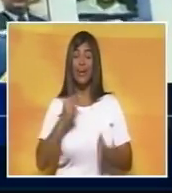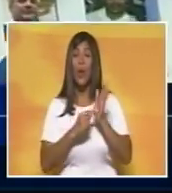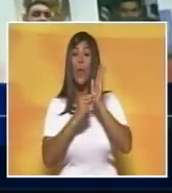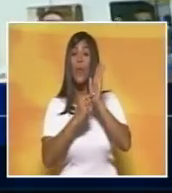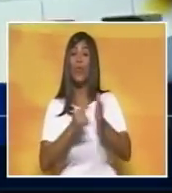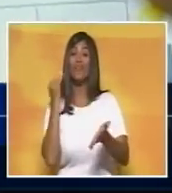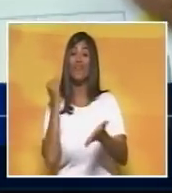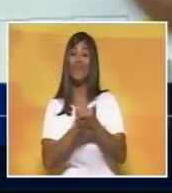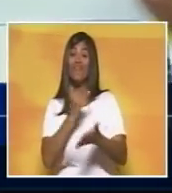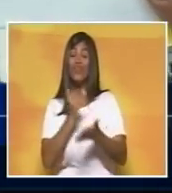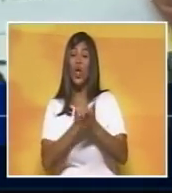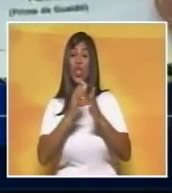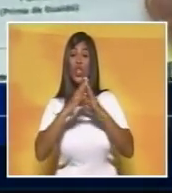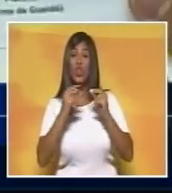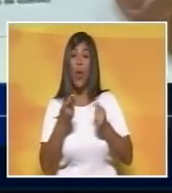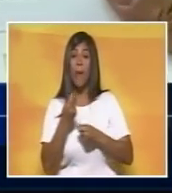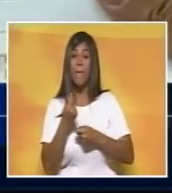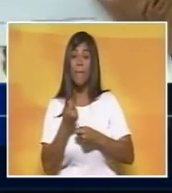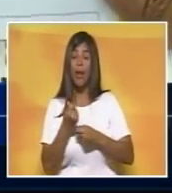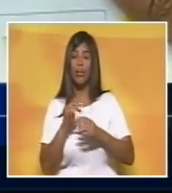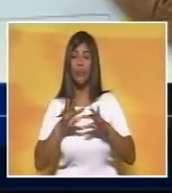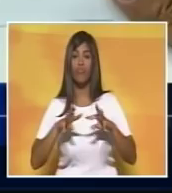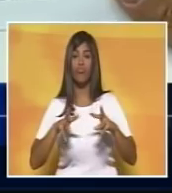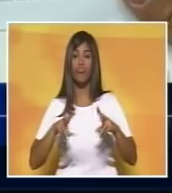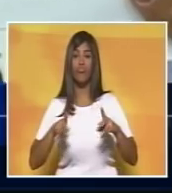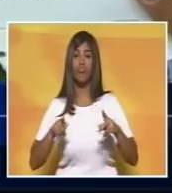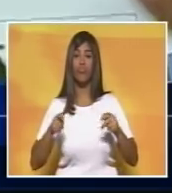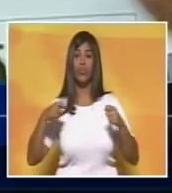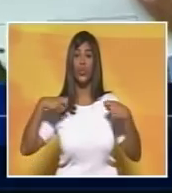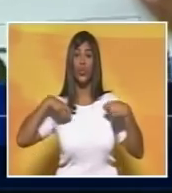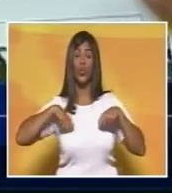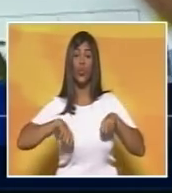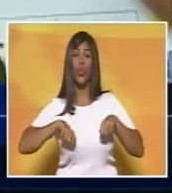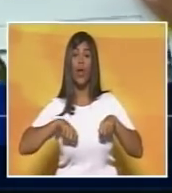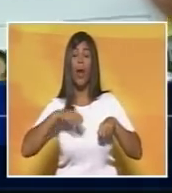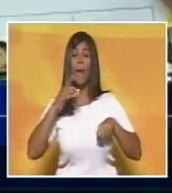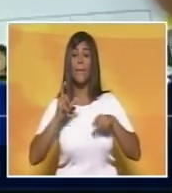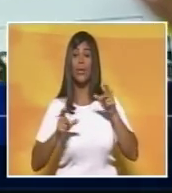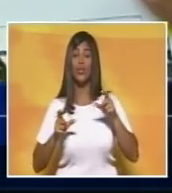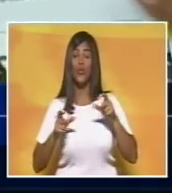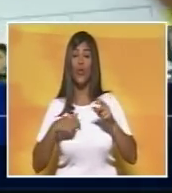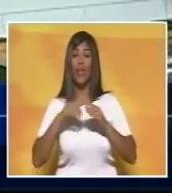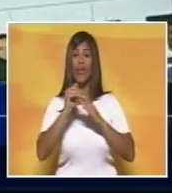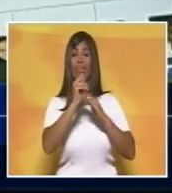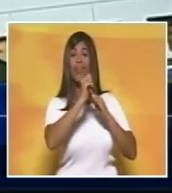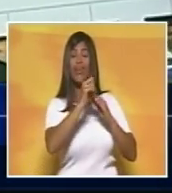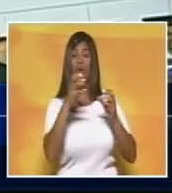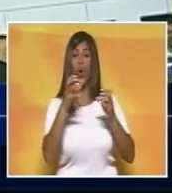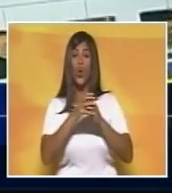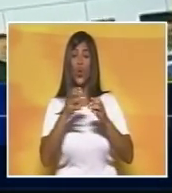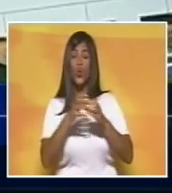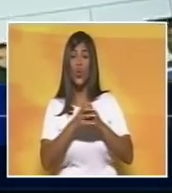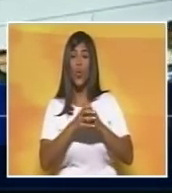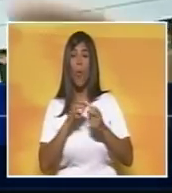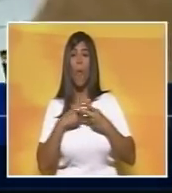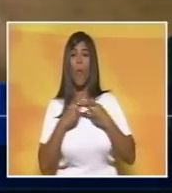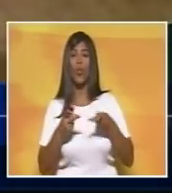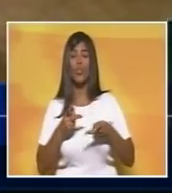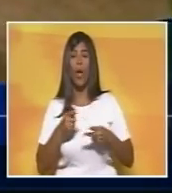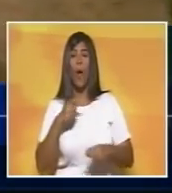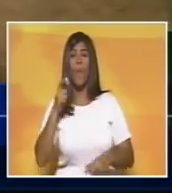evidencia que toda la plata se la están quedando los militantes y dirigentes del grupo terrorista